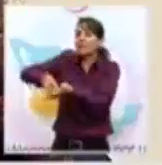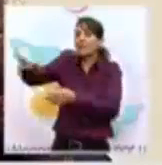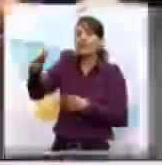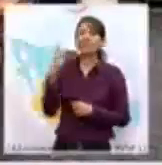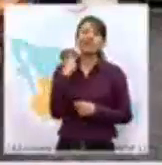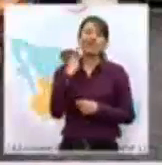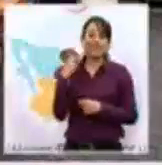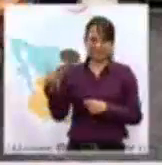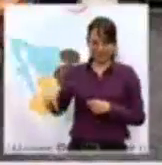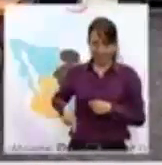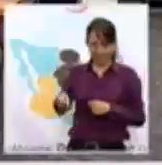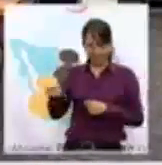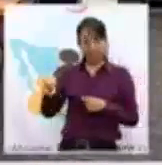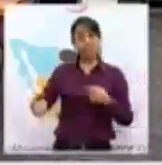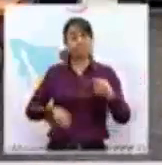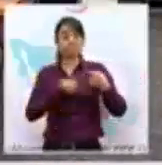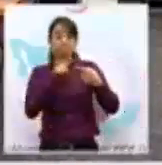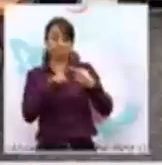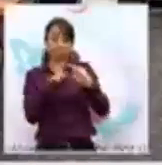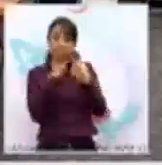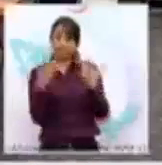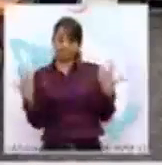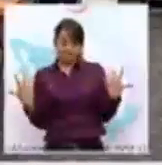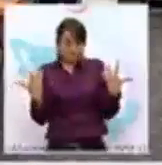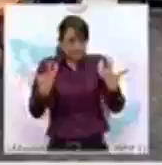La importancia de los vínculos sociales,